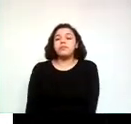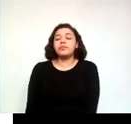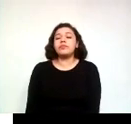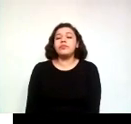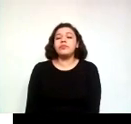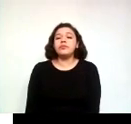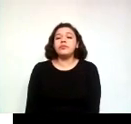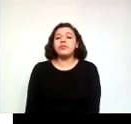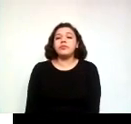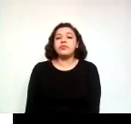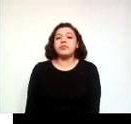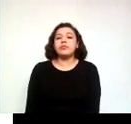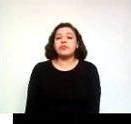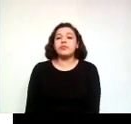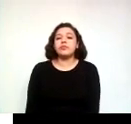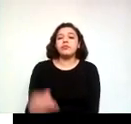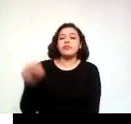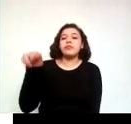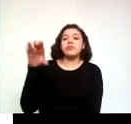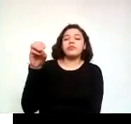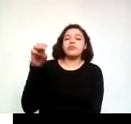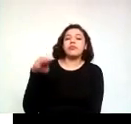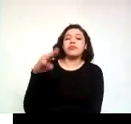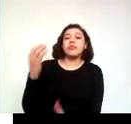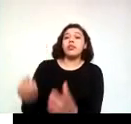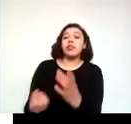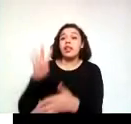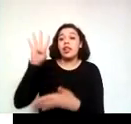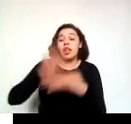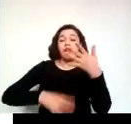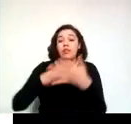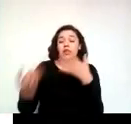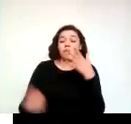la norma me da una nueva tabla